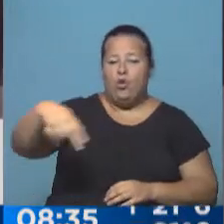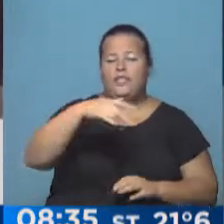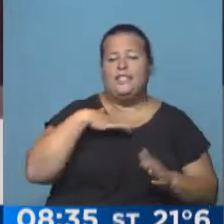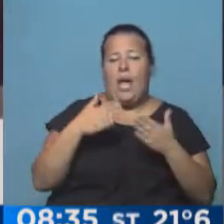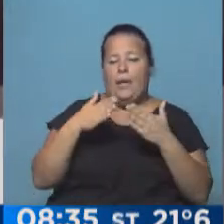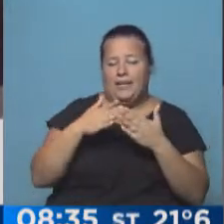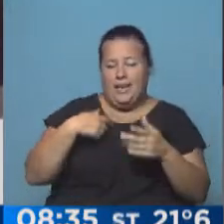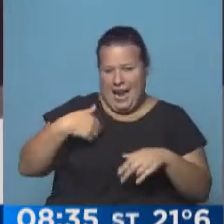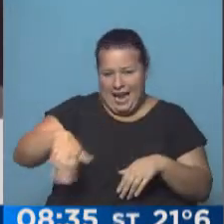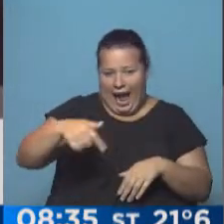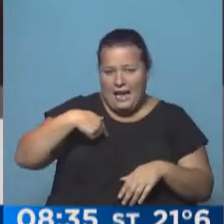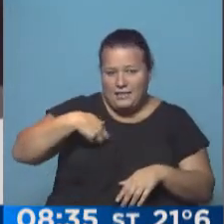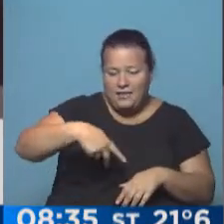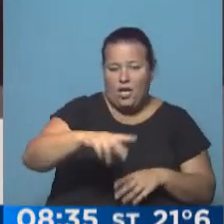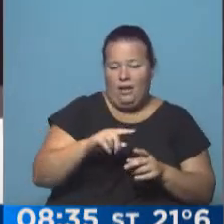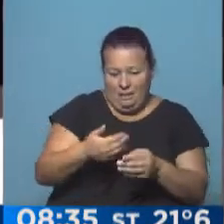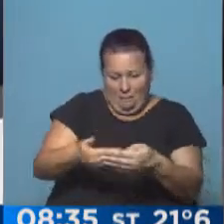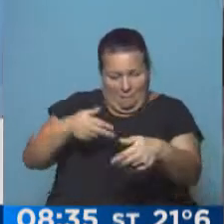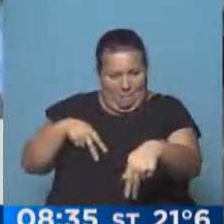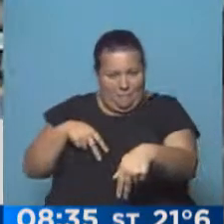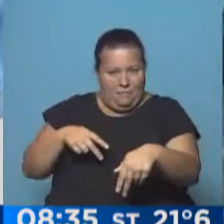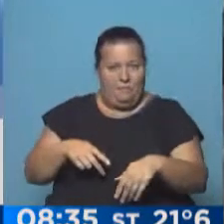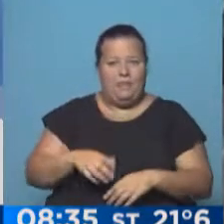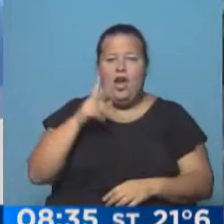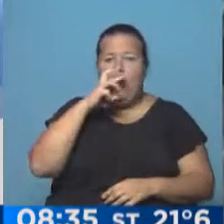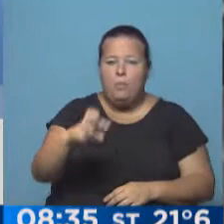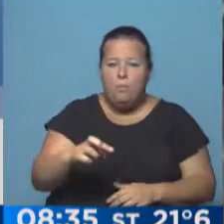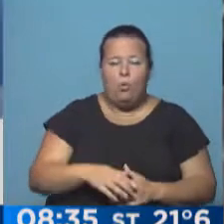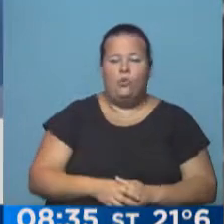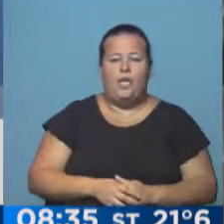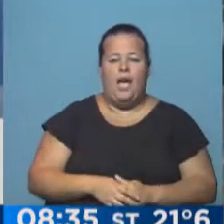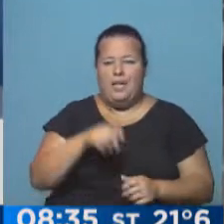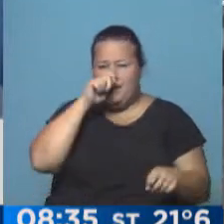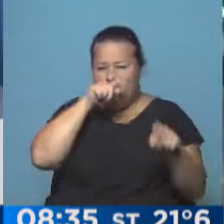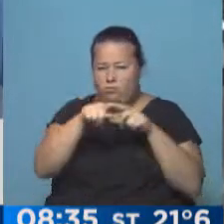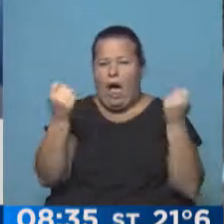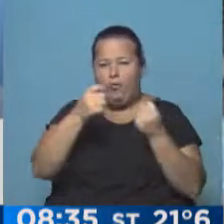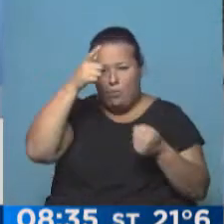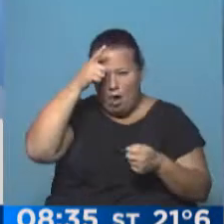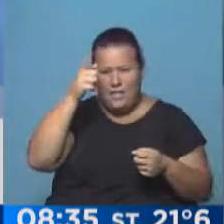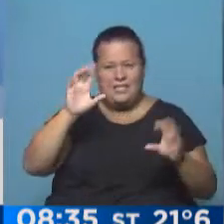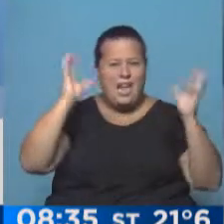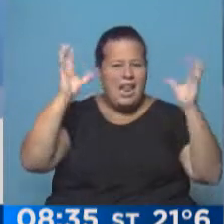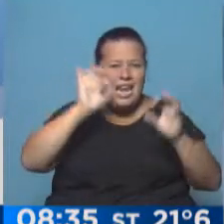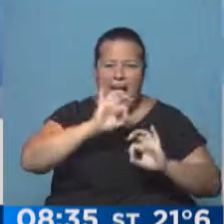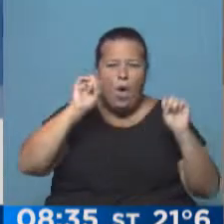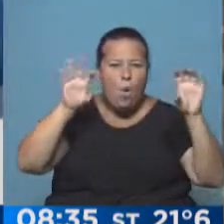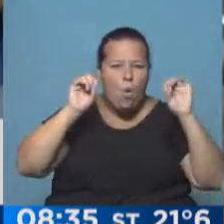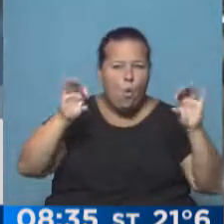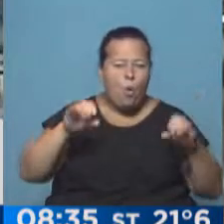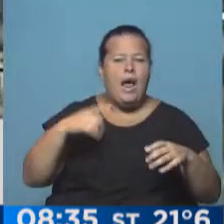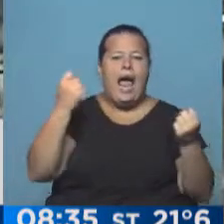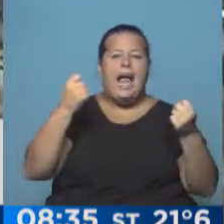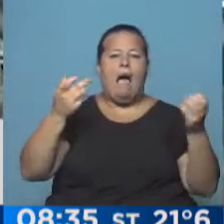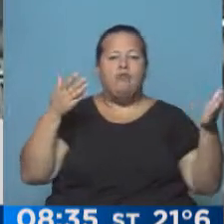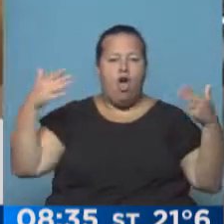ahí en la esquina, estaba en la calle ya, a dos pasos de ella. Vi un hijo de a todo lo que da, un patrullero sin las luces, y choca con un